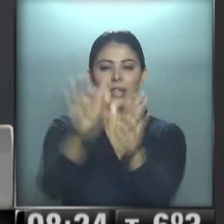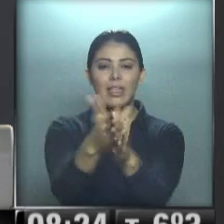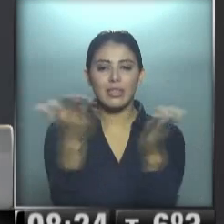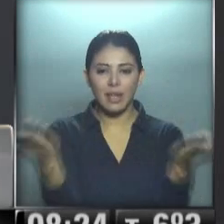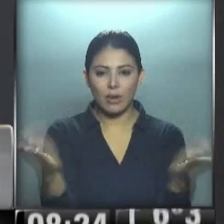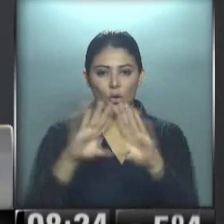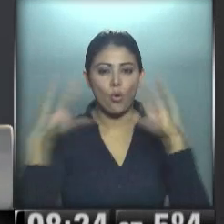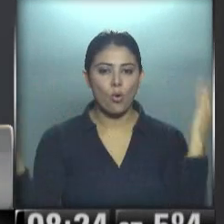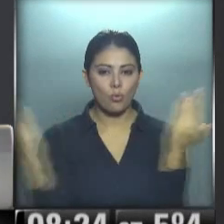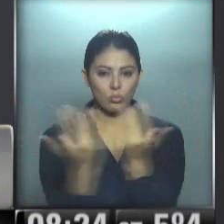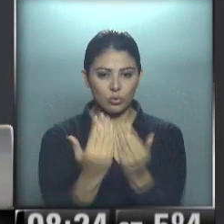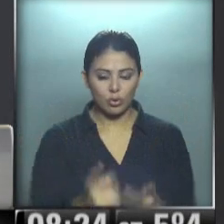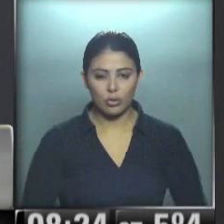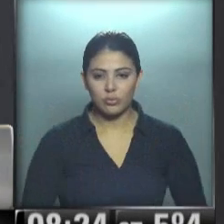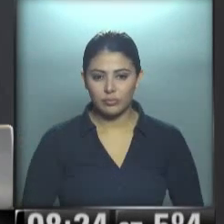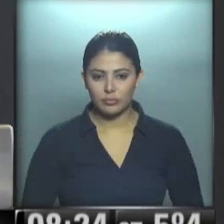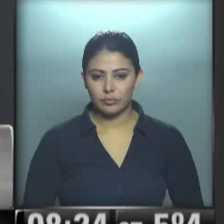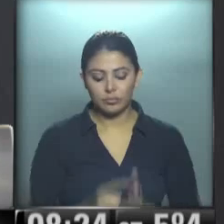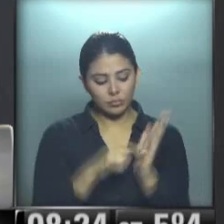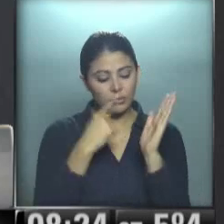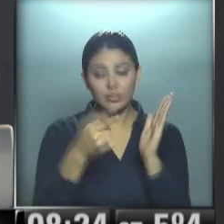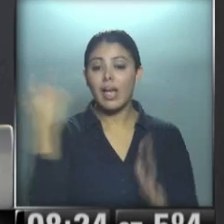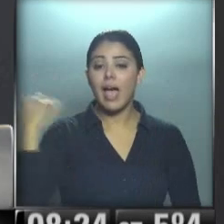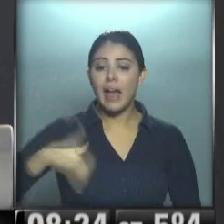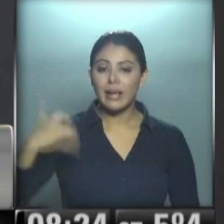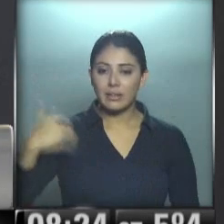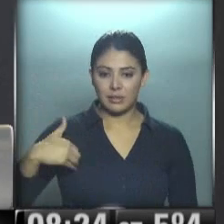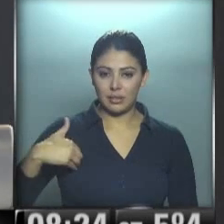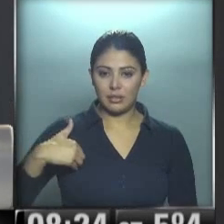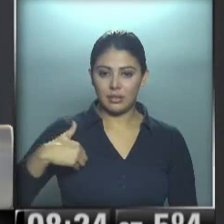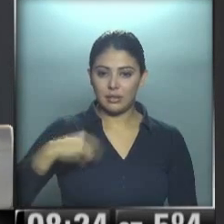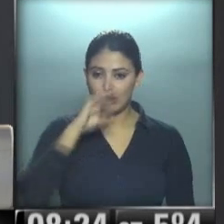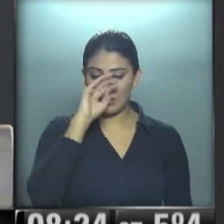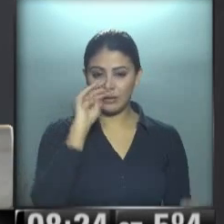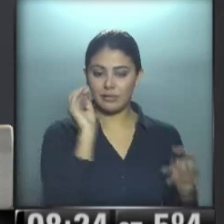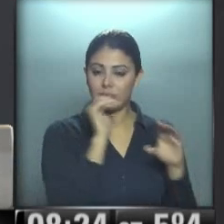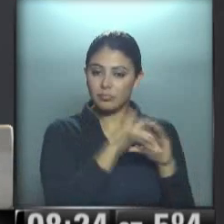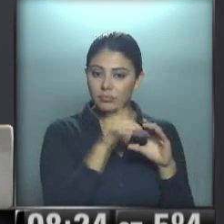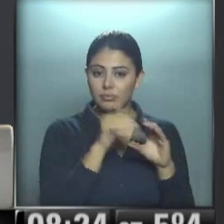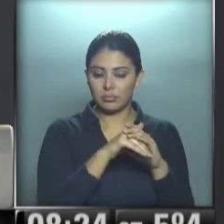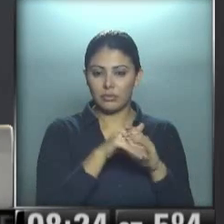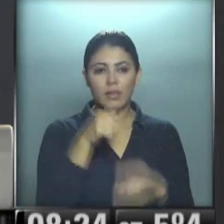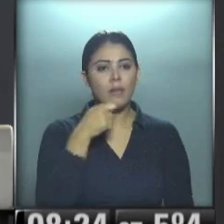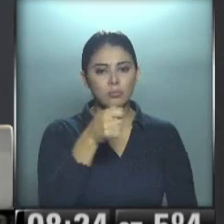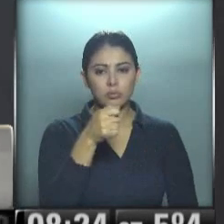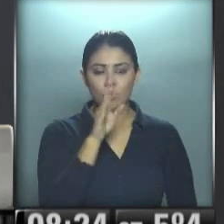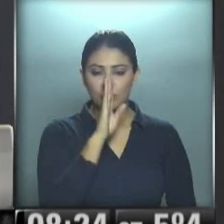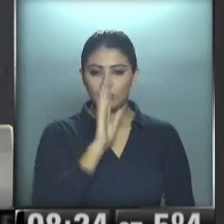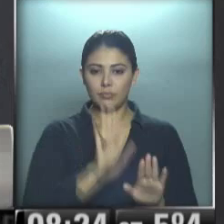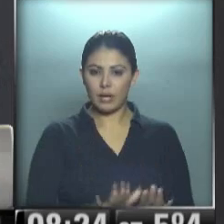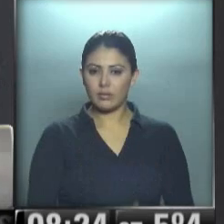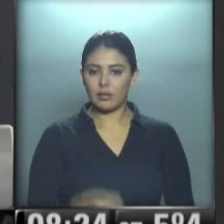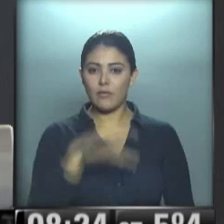mundial que la república argentina hace reserva de acciones ante